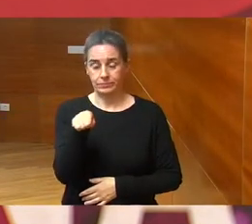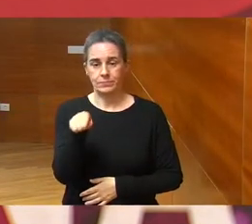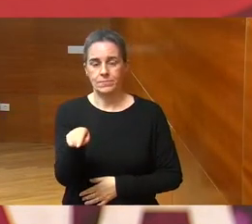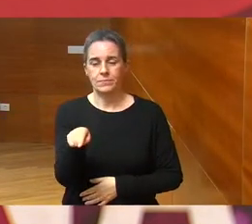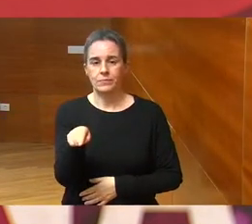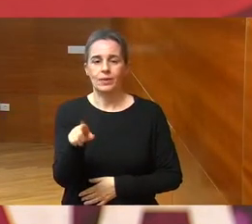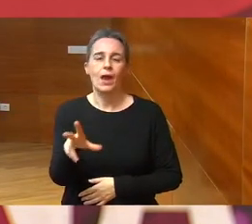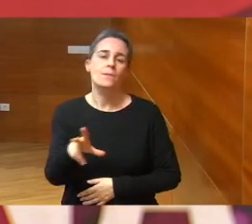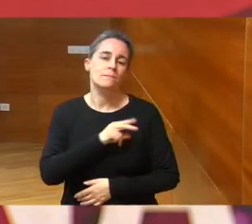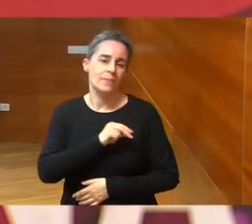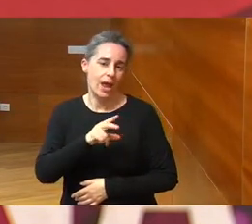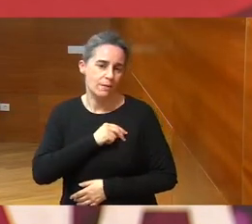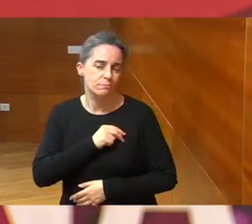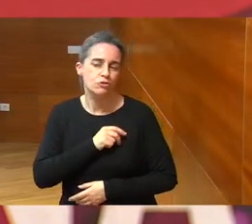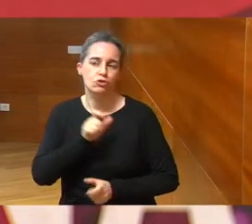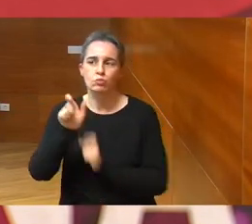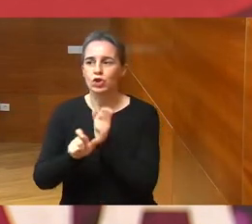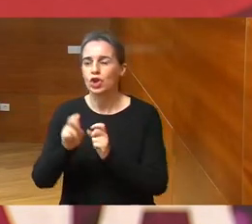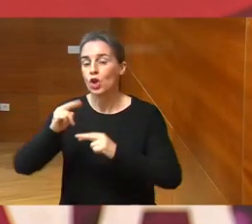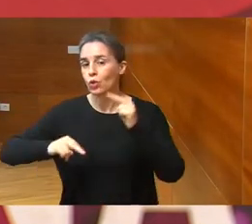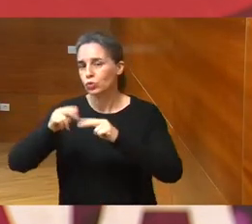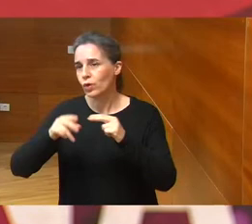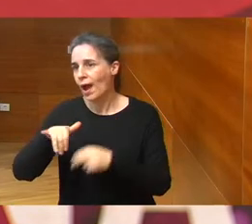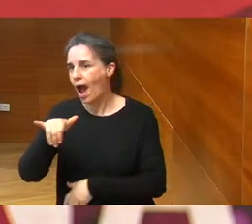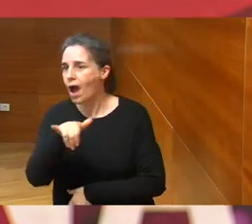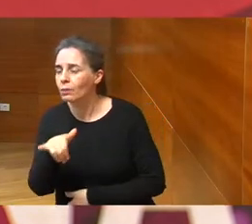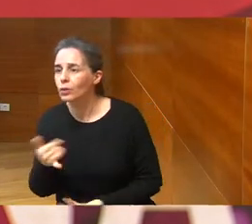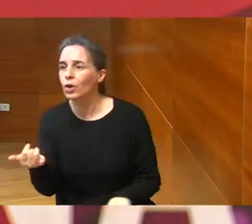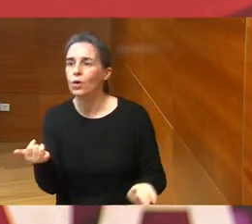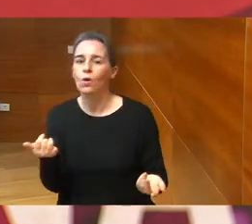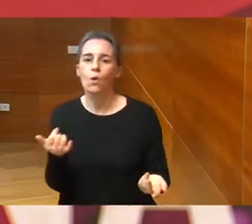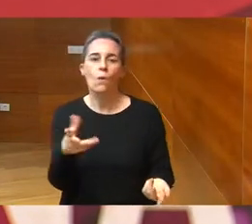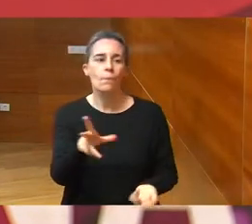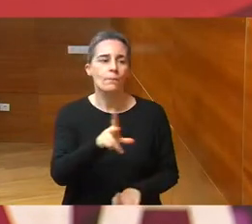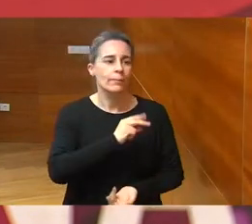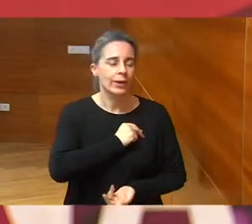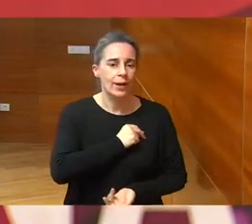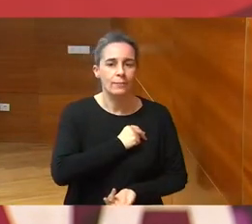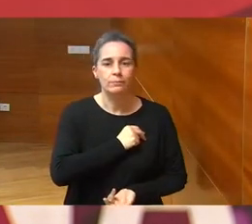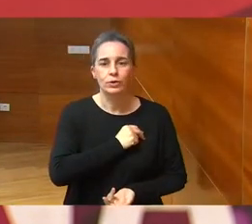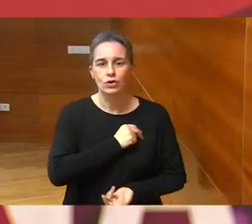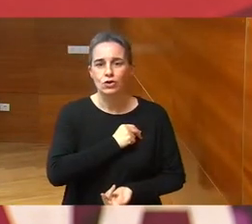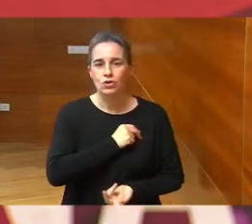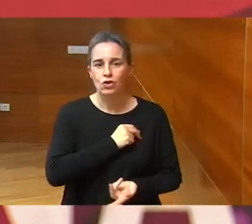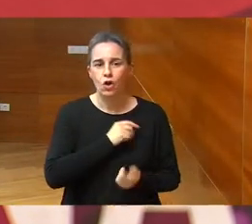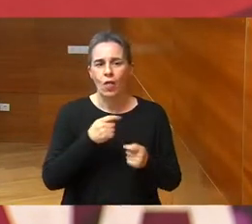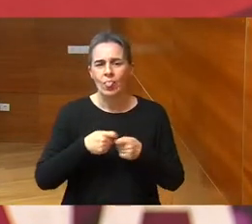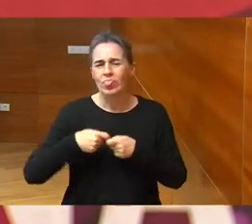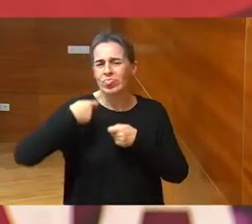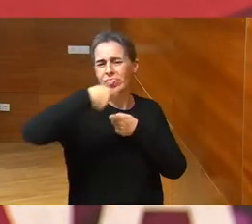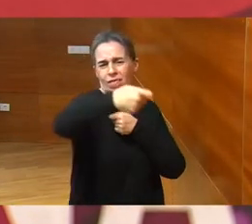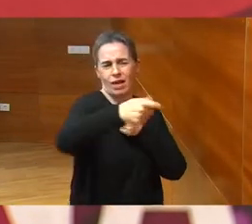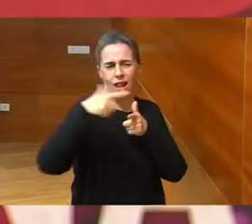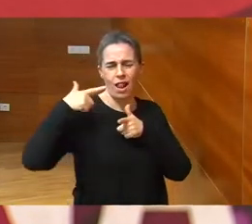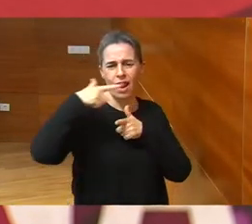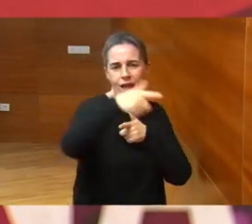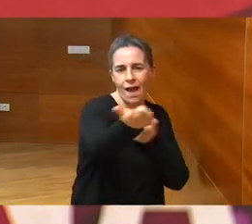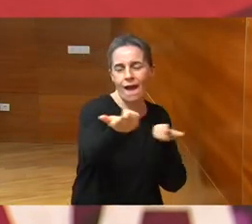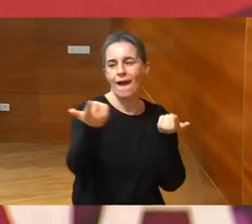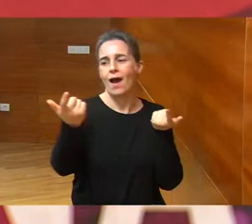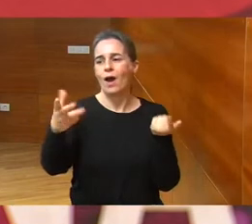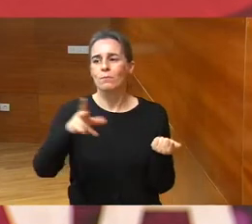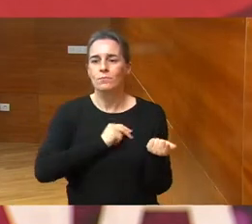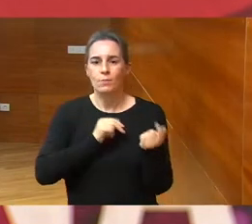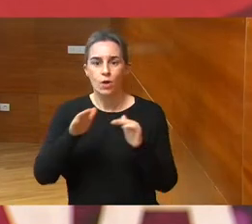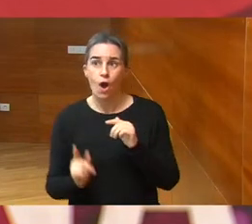premios a los constructores de avión premios a grandes distancias premio de altura